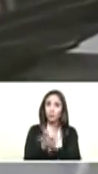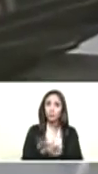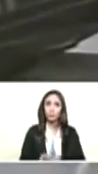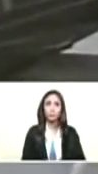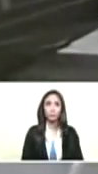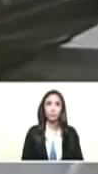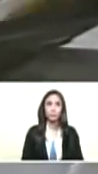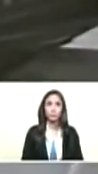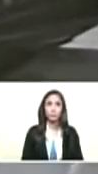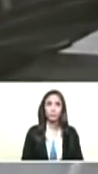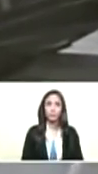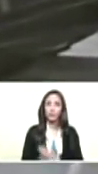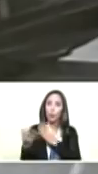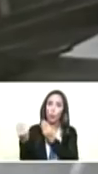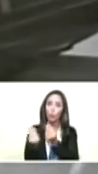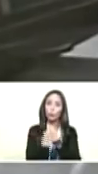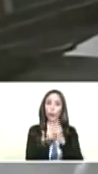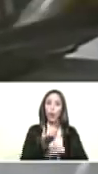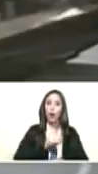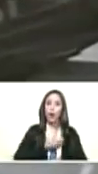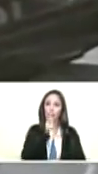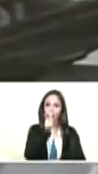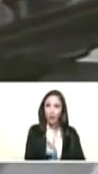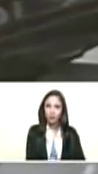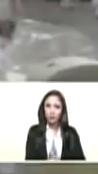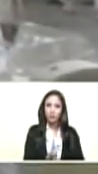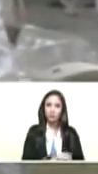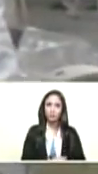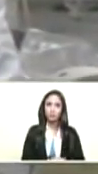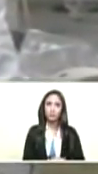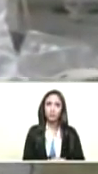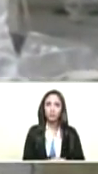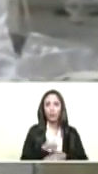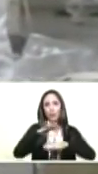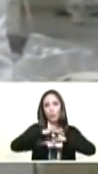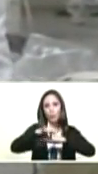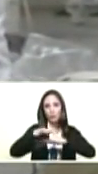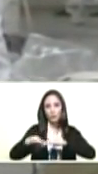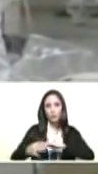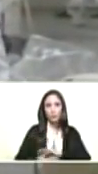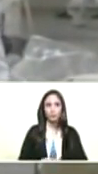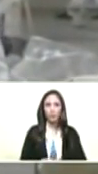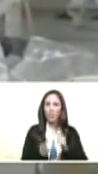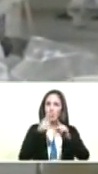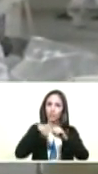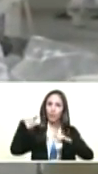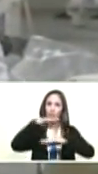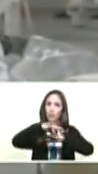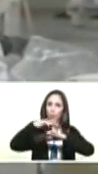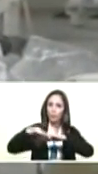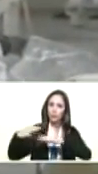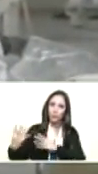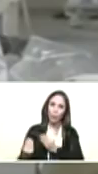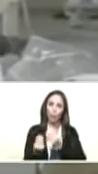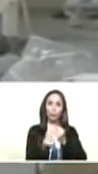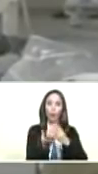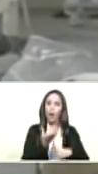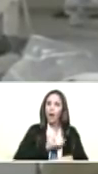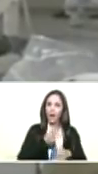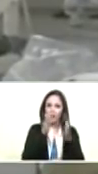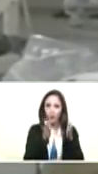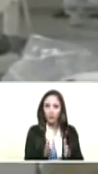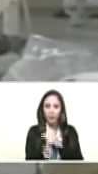de los alcaldes del municipio Araure, Primitivo Cedeño, también del alcalde del municipio Páez, que nos están acompañando, pero además de eso, del